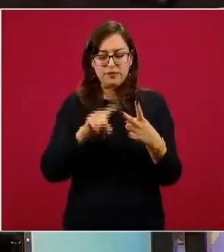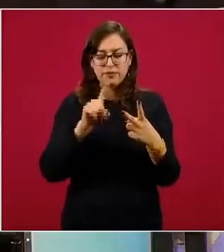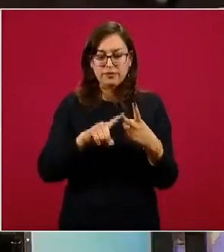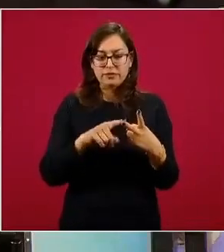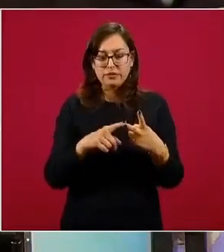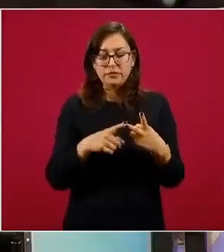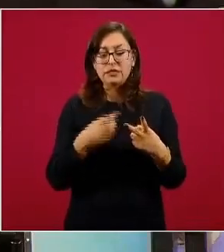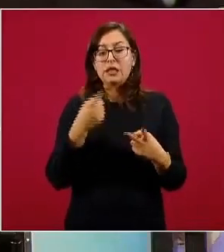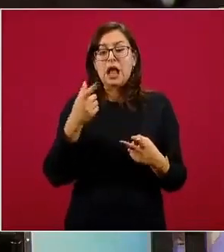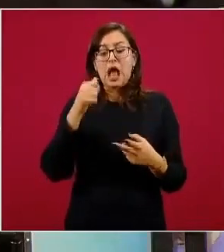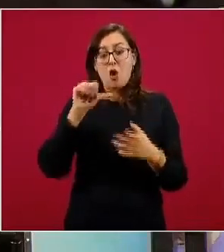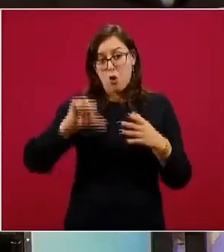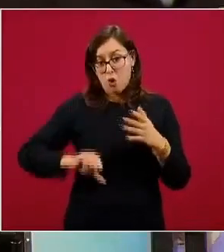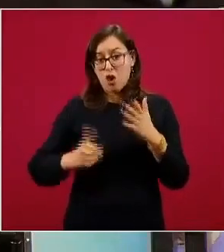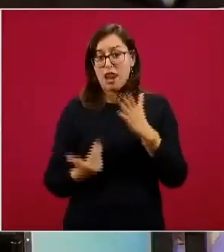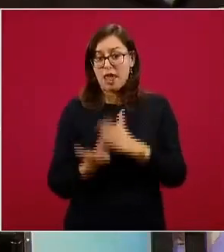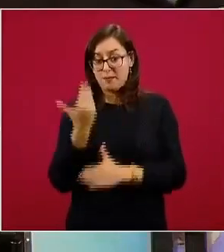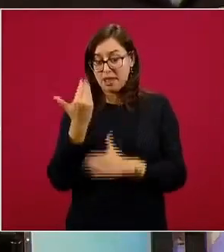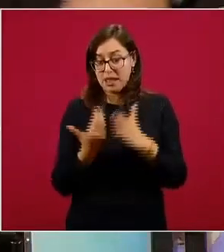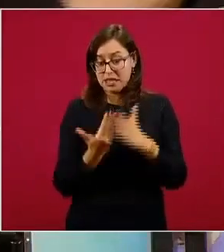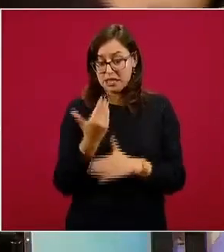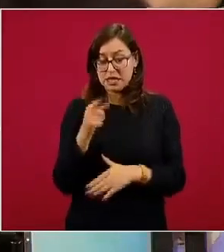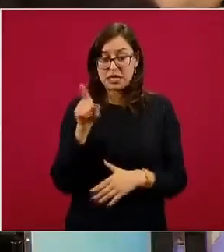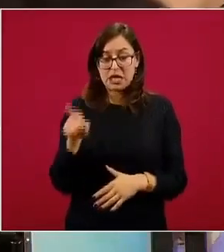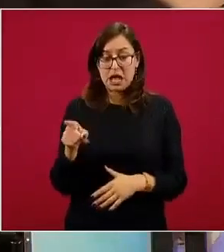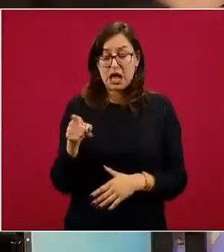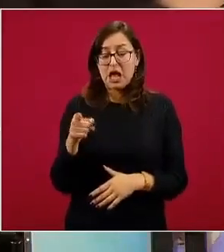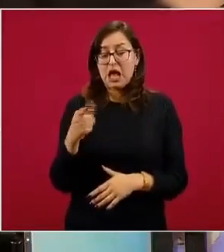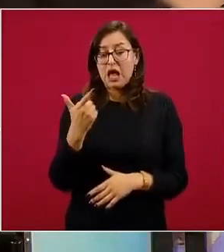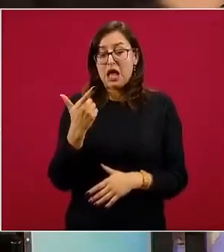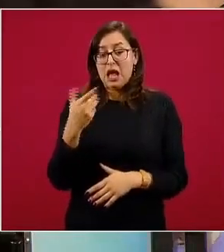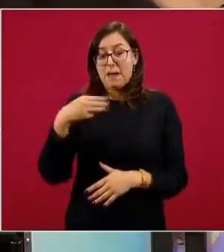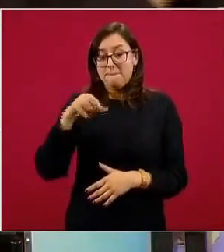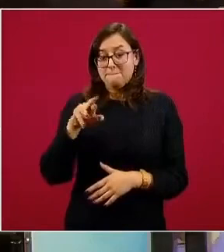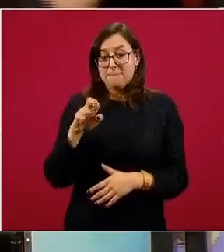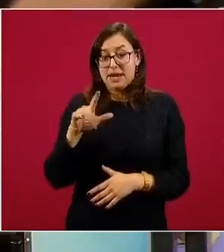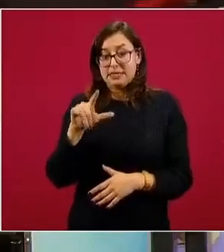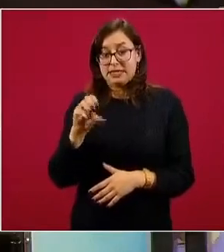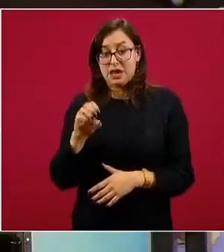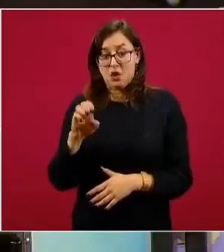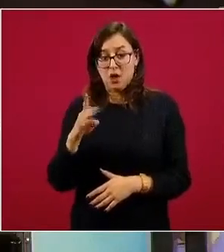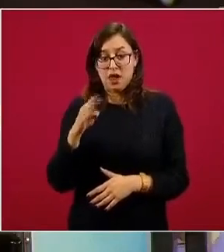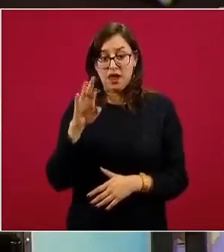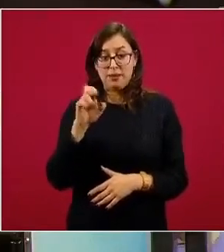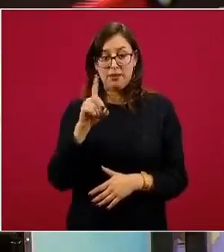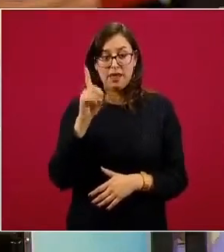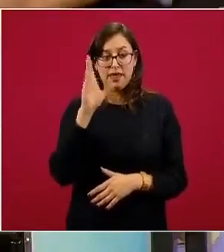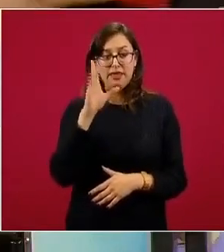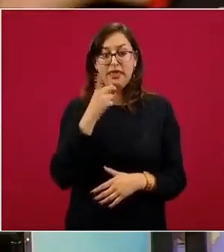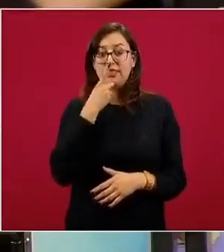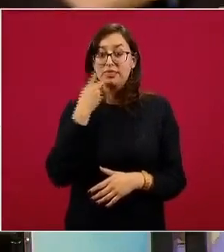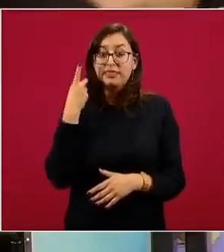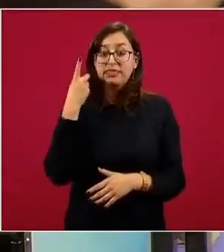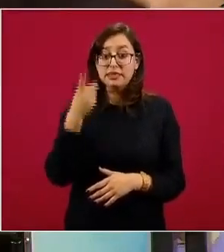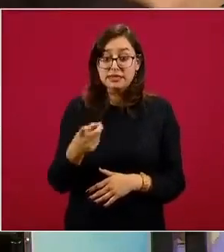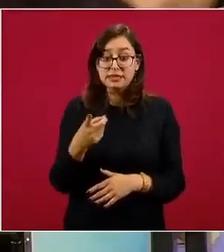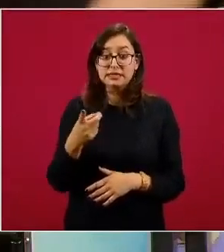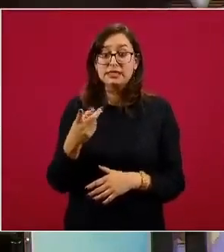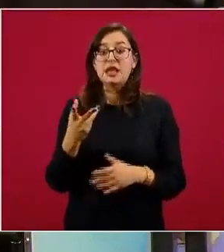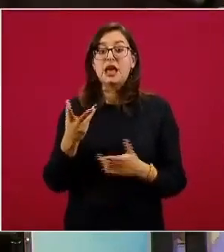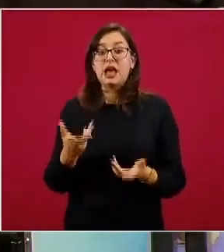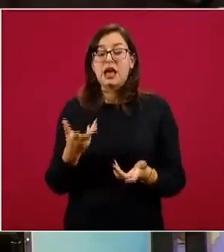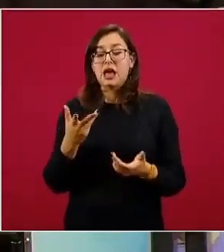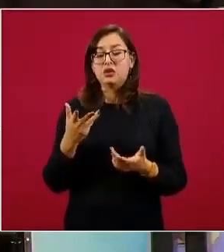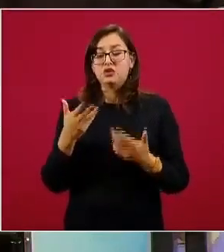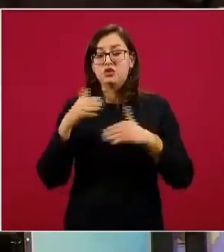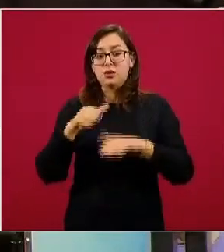canciller Marcelo Ebrard habló de la vacuna de CanSino Biologics. Mencionaban que hay alrededor de 14 estados a